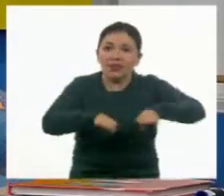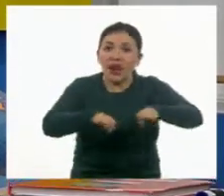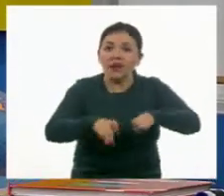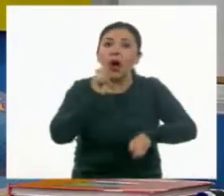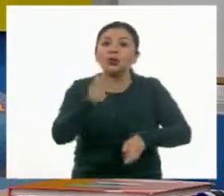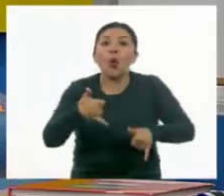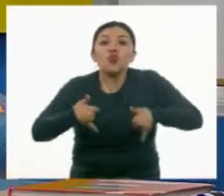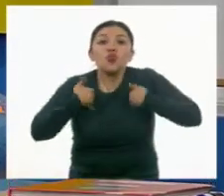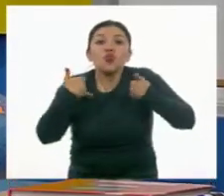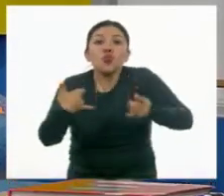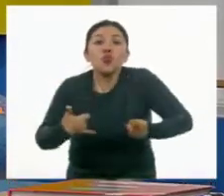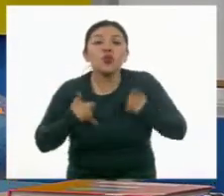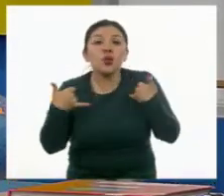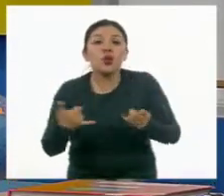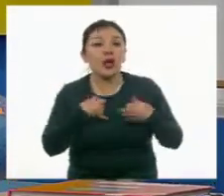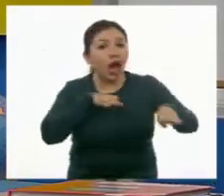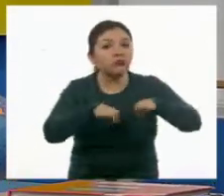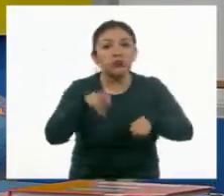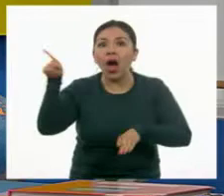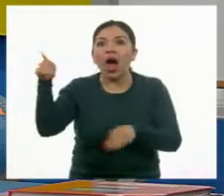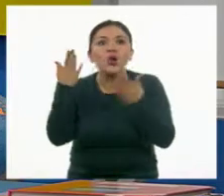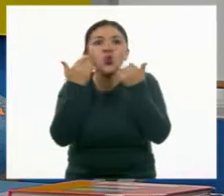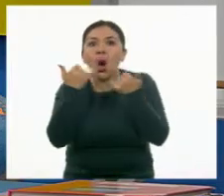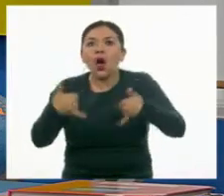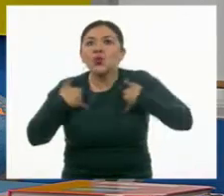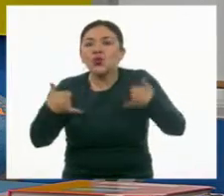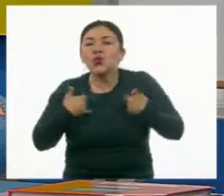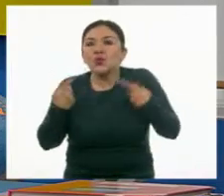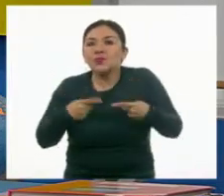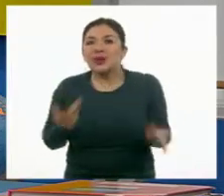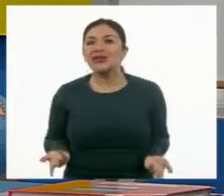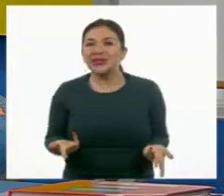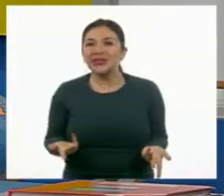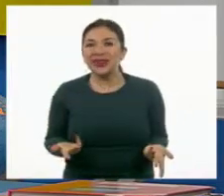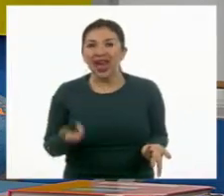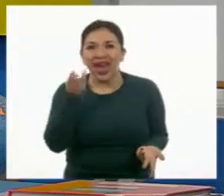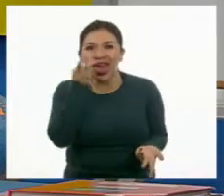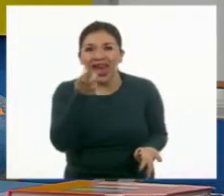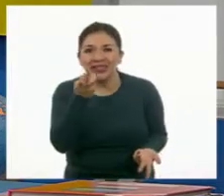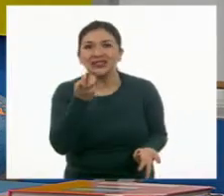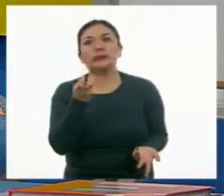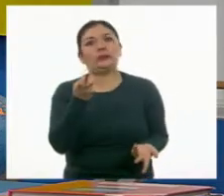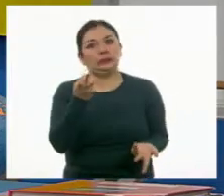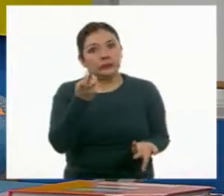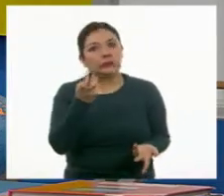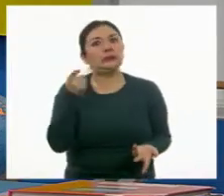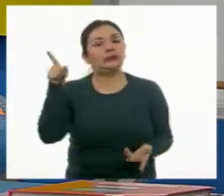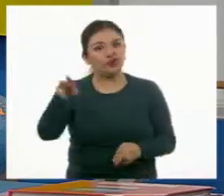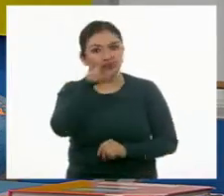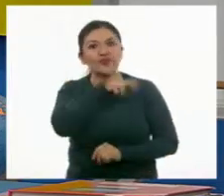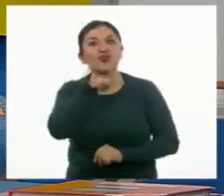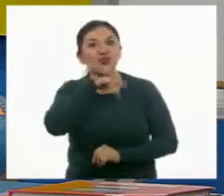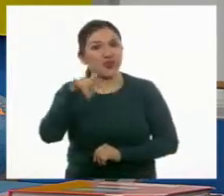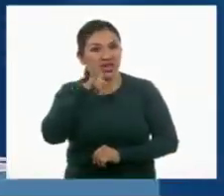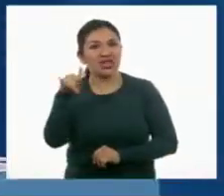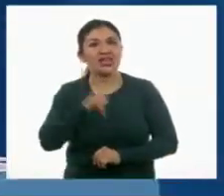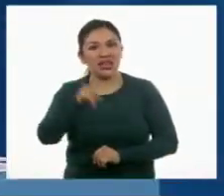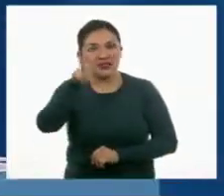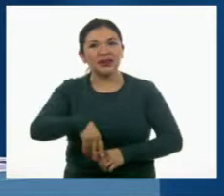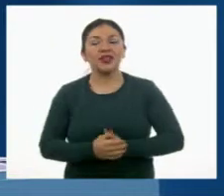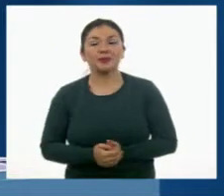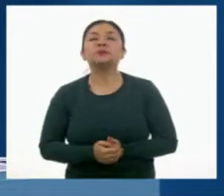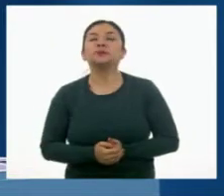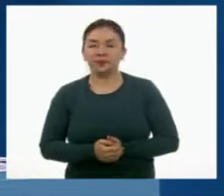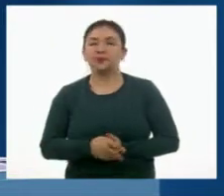jóvenes, y que no tienen. Entonces, pues, es un caso alarmante para los italianos. Claro. Y